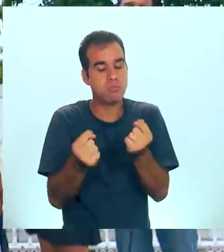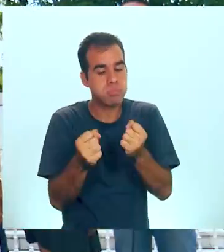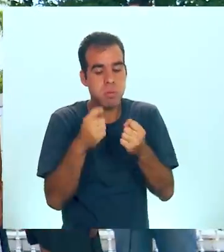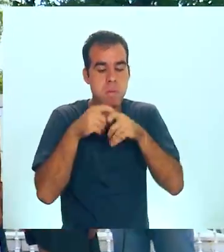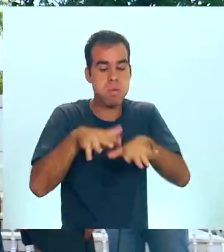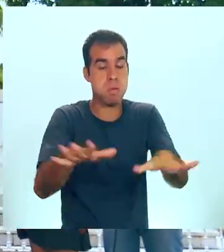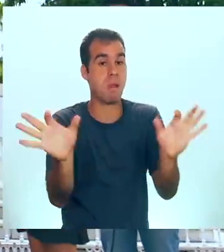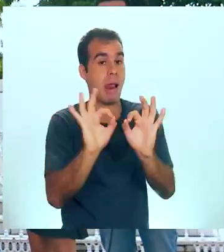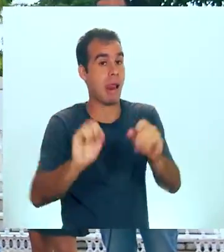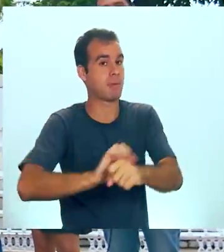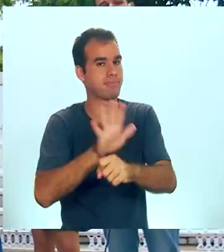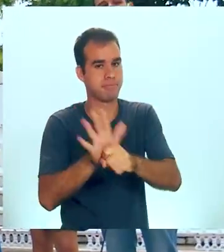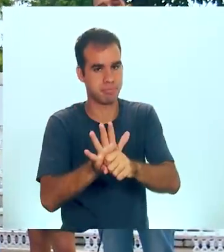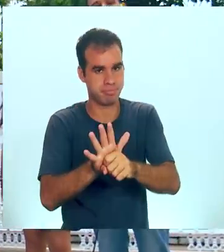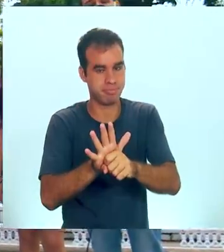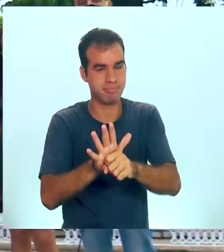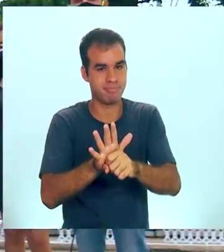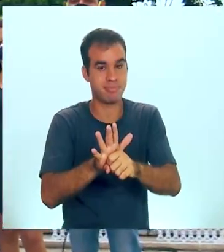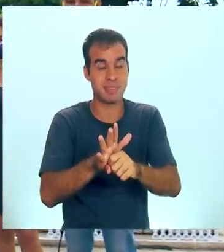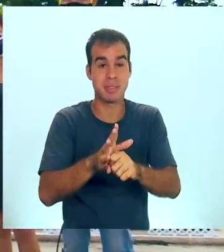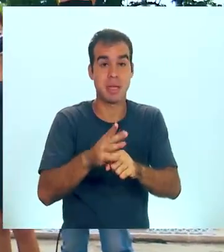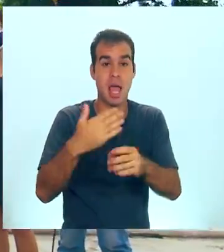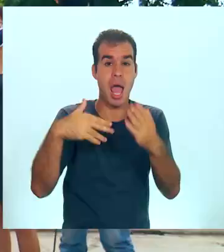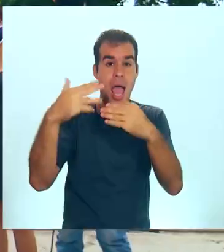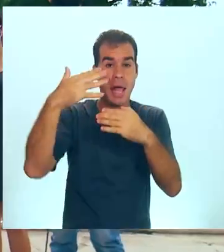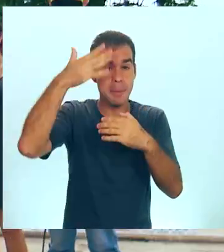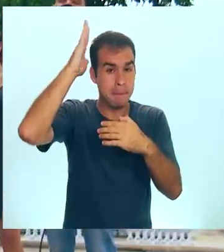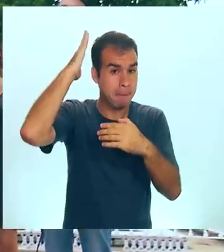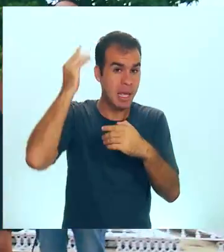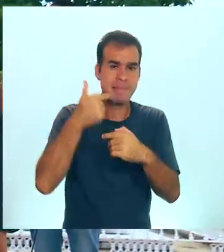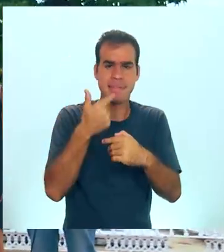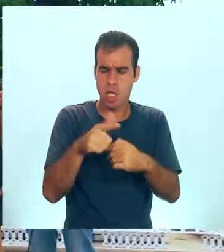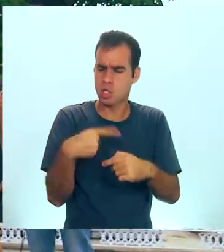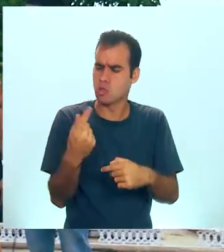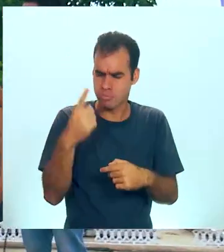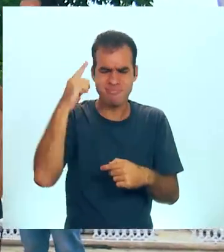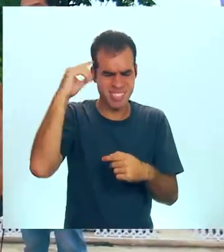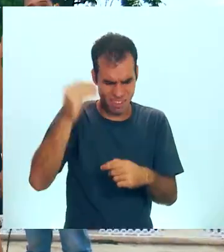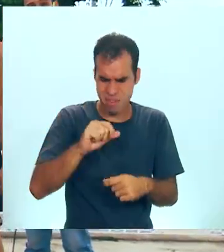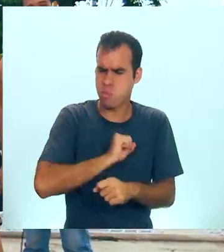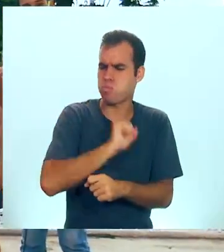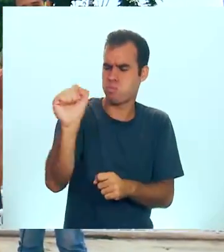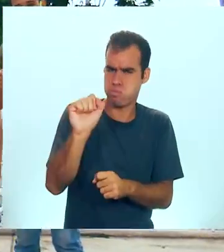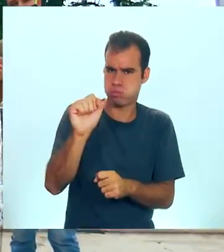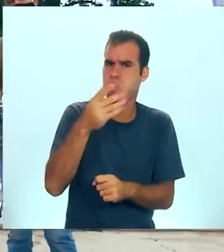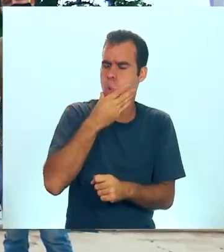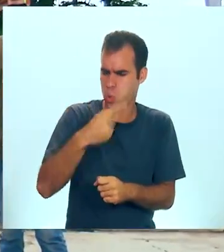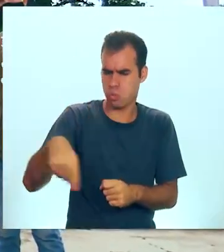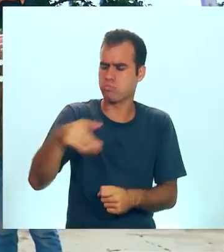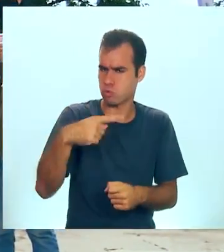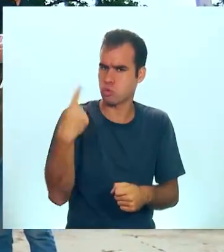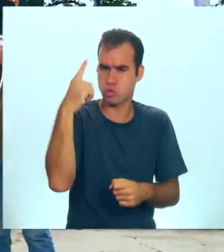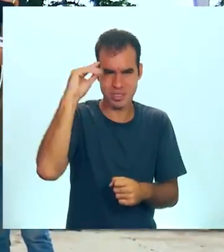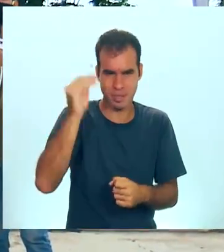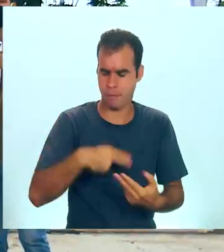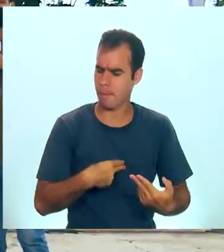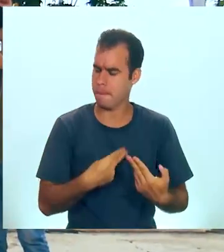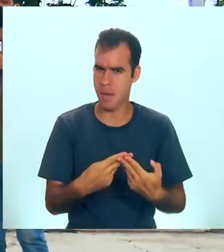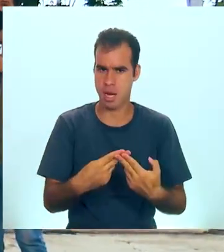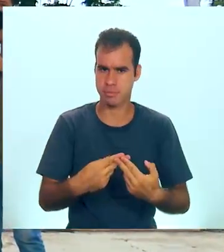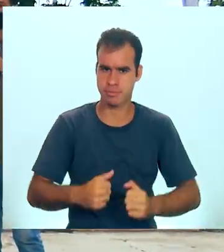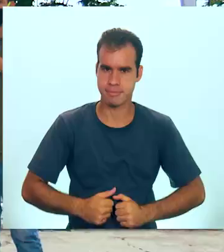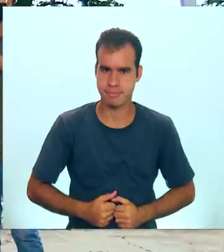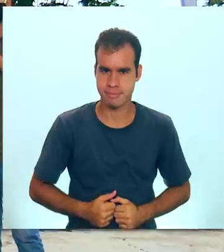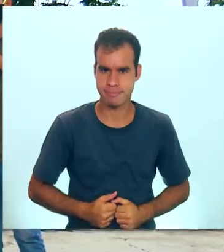Julio Antonio Mella expresó: somos optimistas, creemos en la victoria. Nuestra juventud y nuestros ideales nos incitan